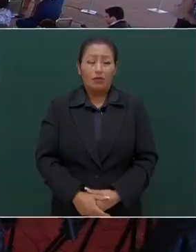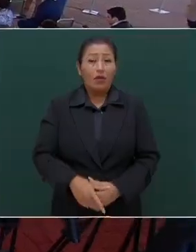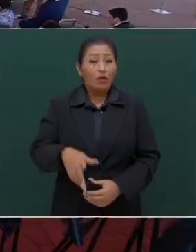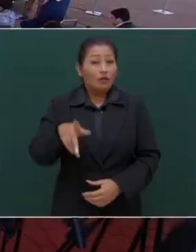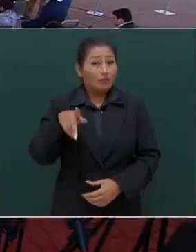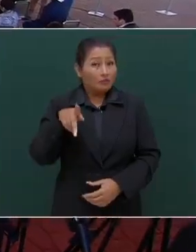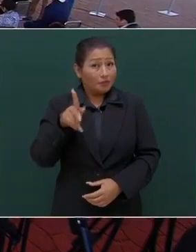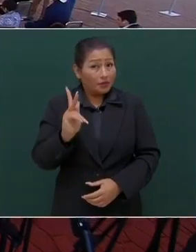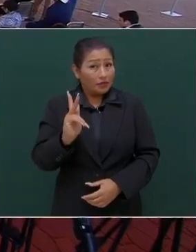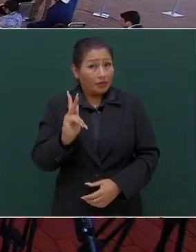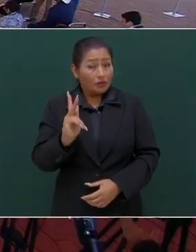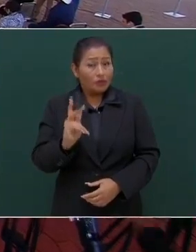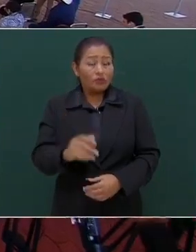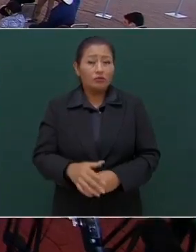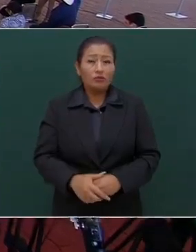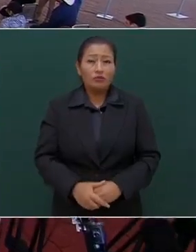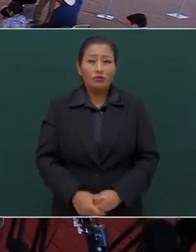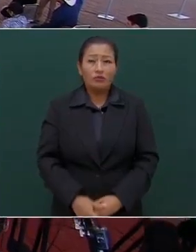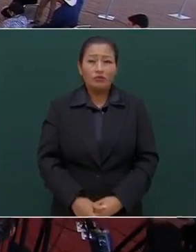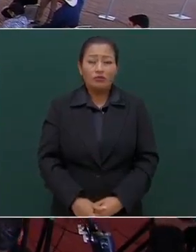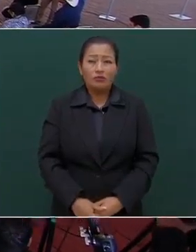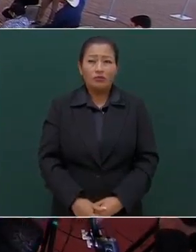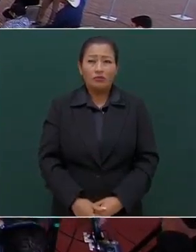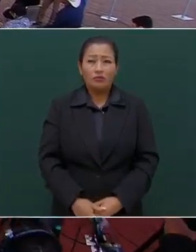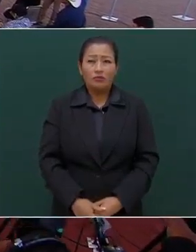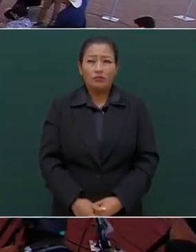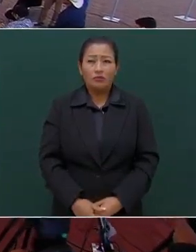pero que